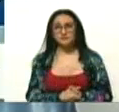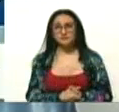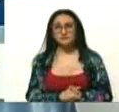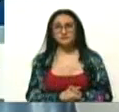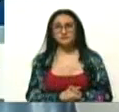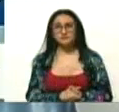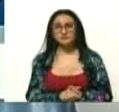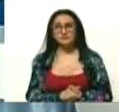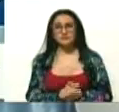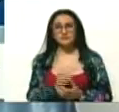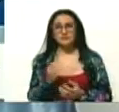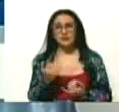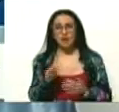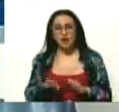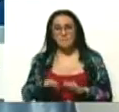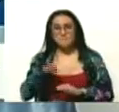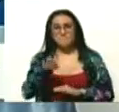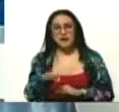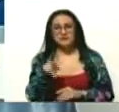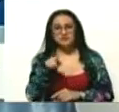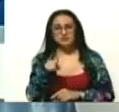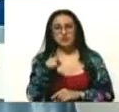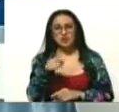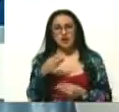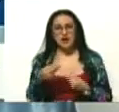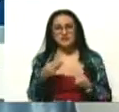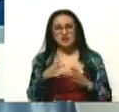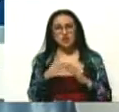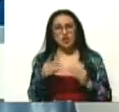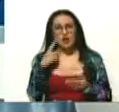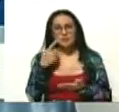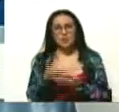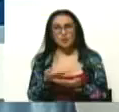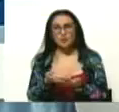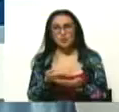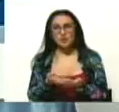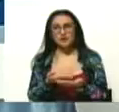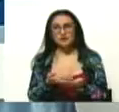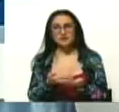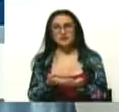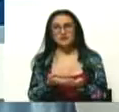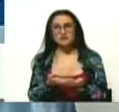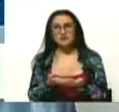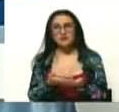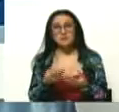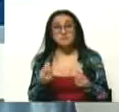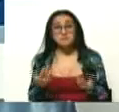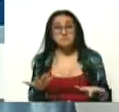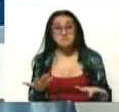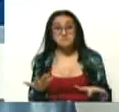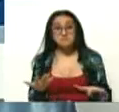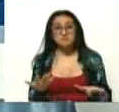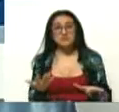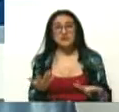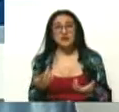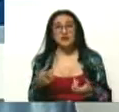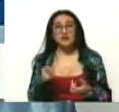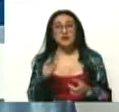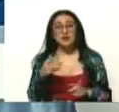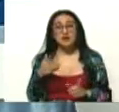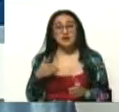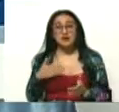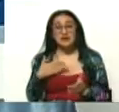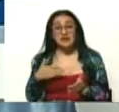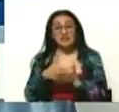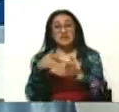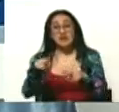coloca un paso adelante para hacer todas las propuestas de rigor para que más bien los que atenten contra los